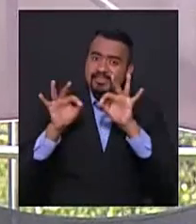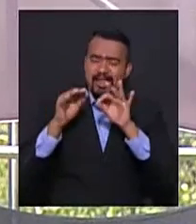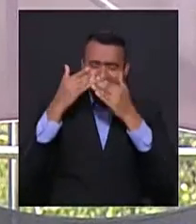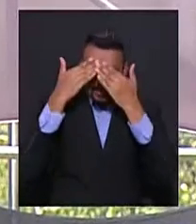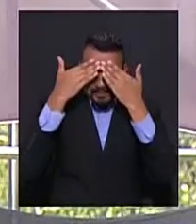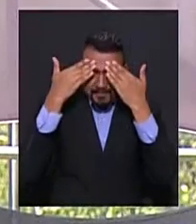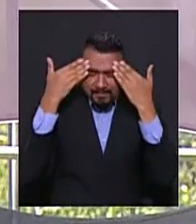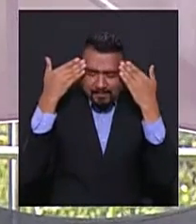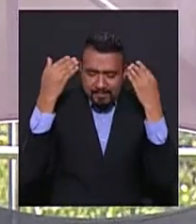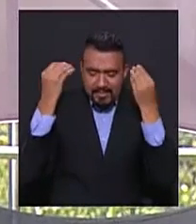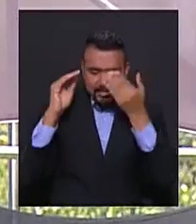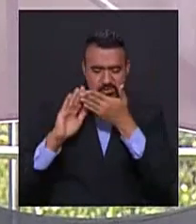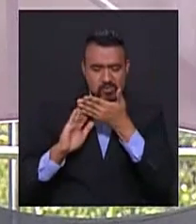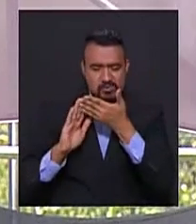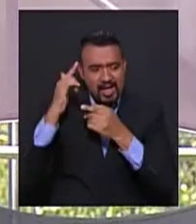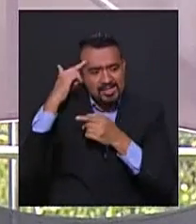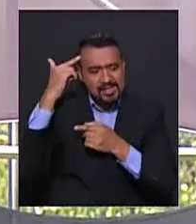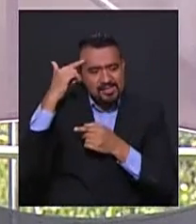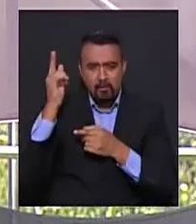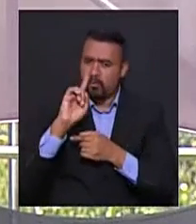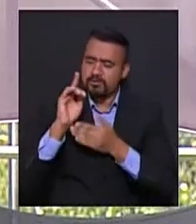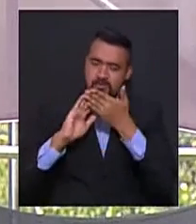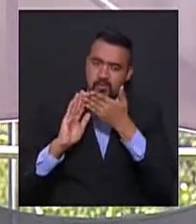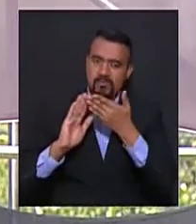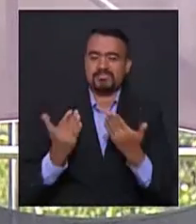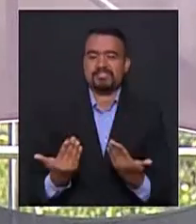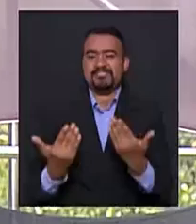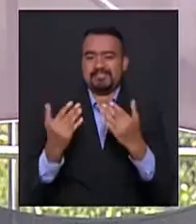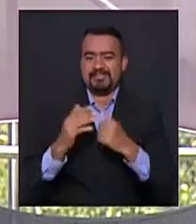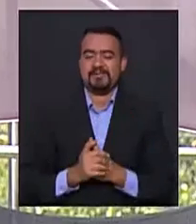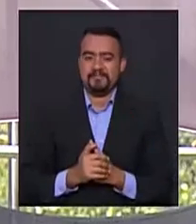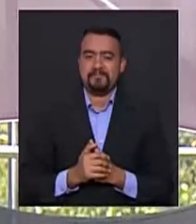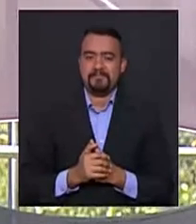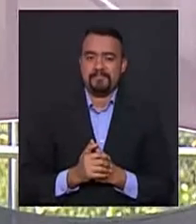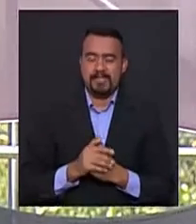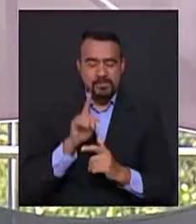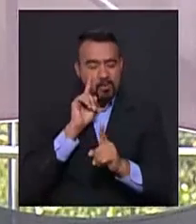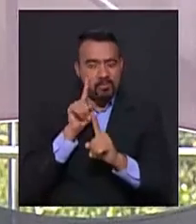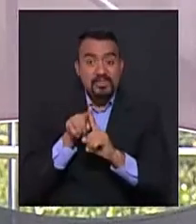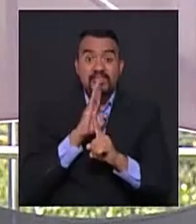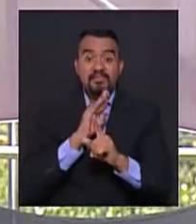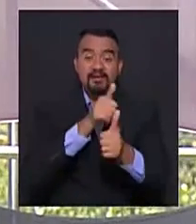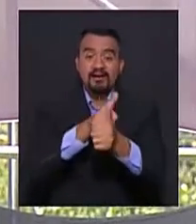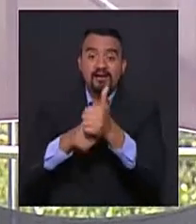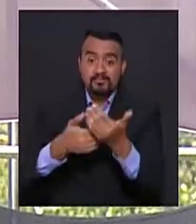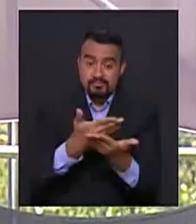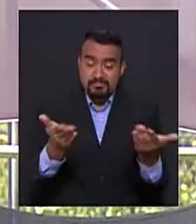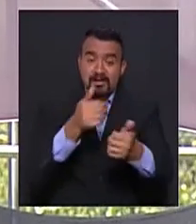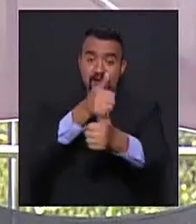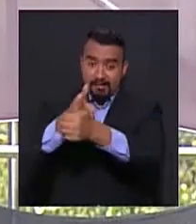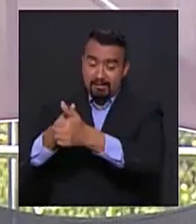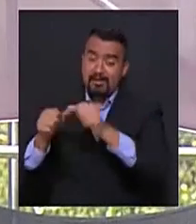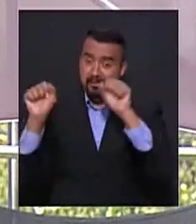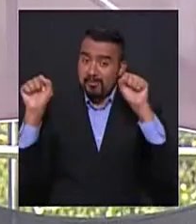sanan, pueden hacer grandes cosas. Eso es lo que está en nuestras manos, curar